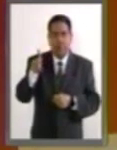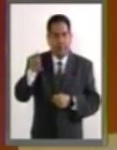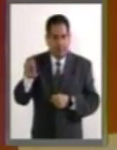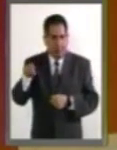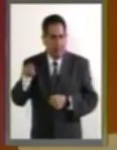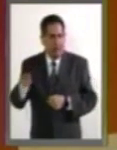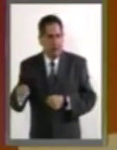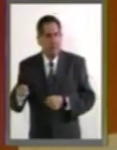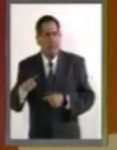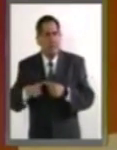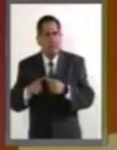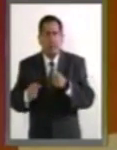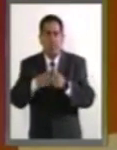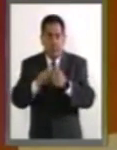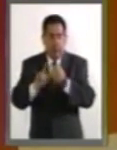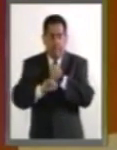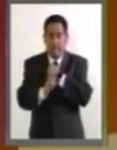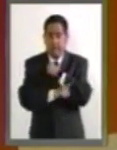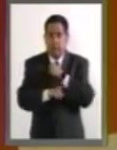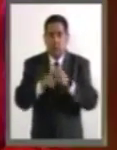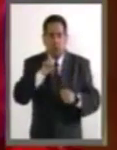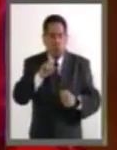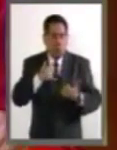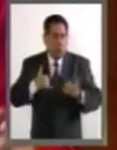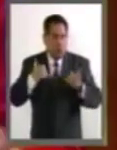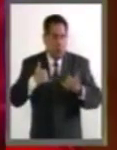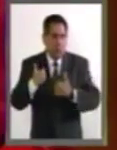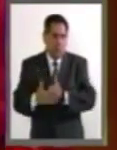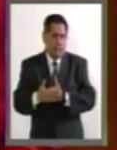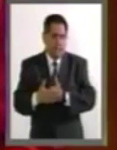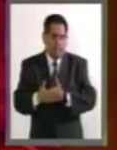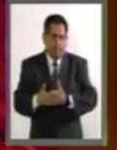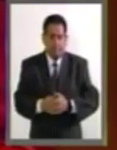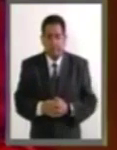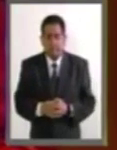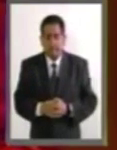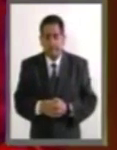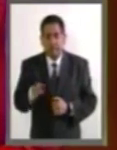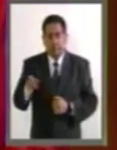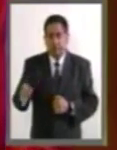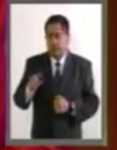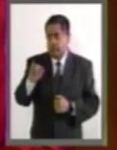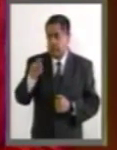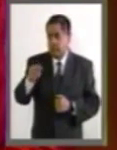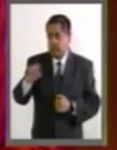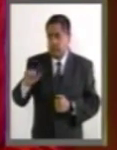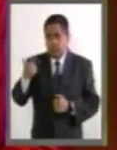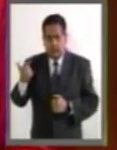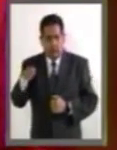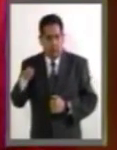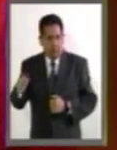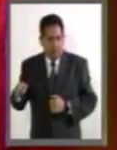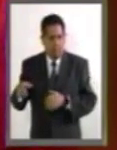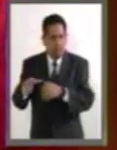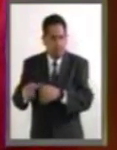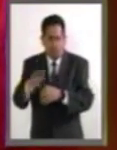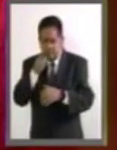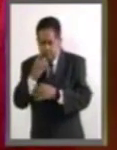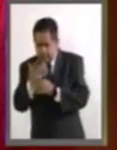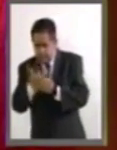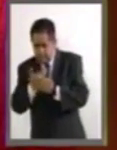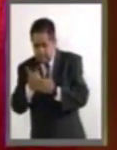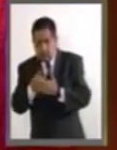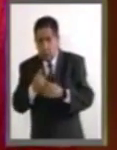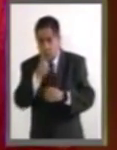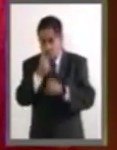Desarrollo Económico por embarazos en adolescentes. Estimaciones del Instituto Nacional de Estadística y Geografía señalan que cada año